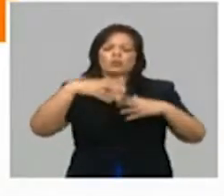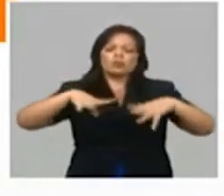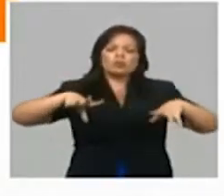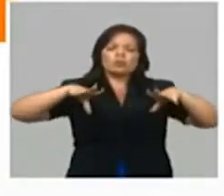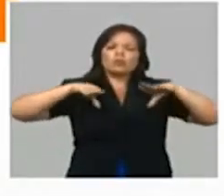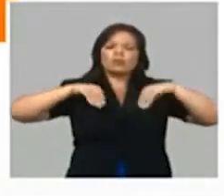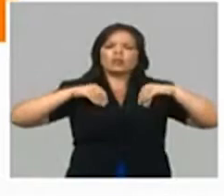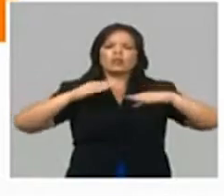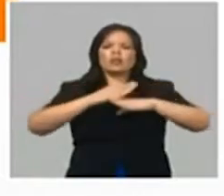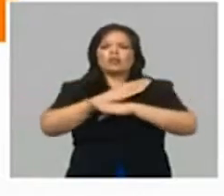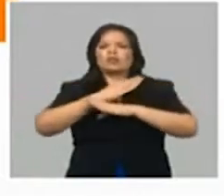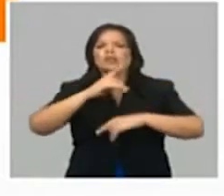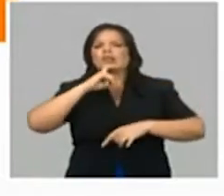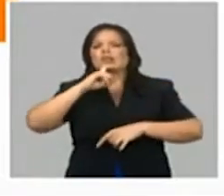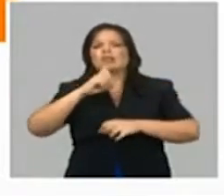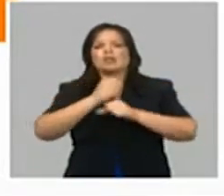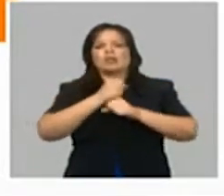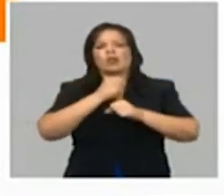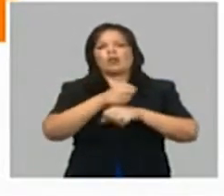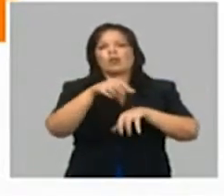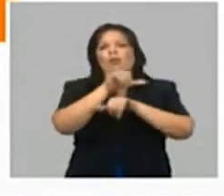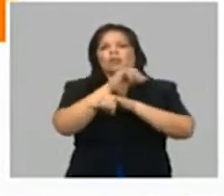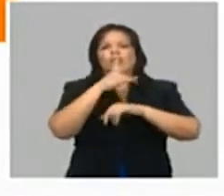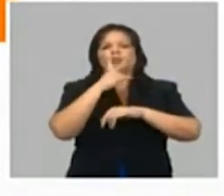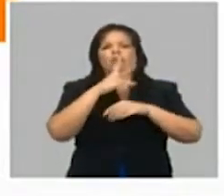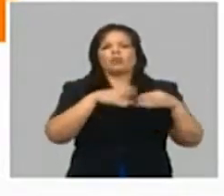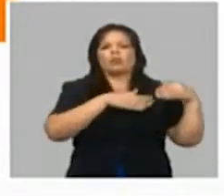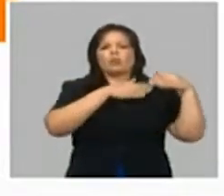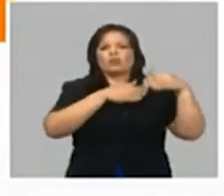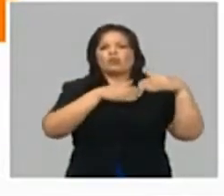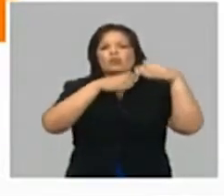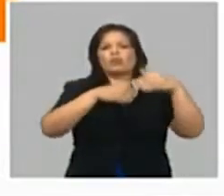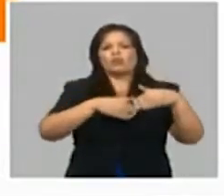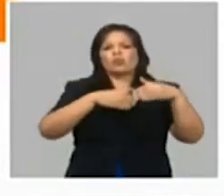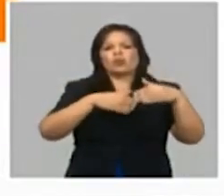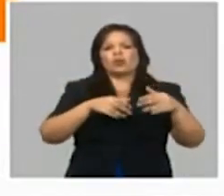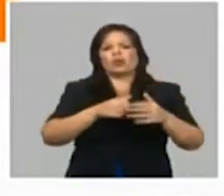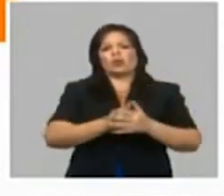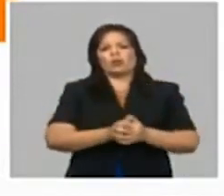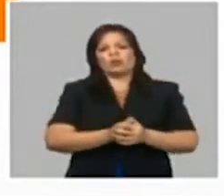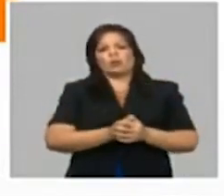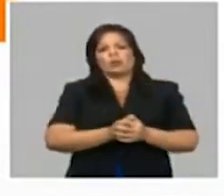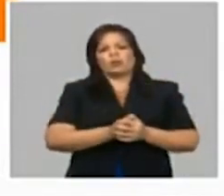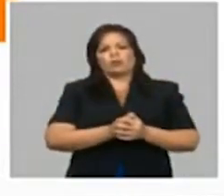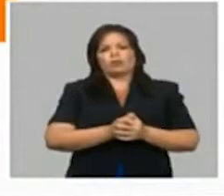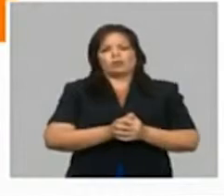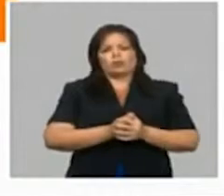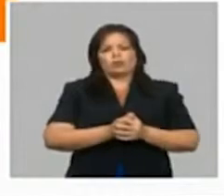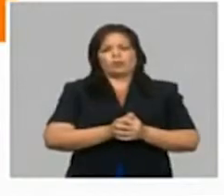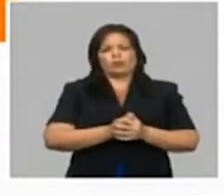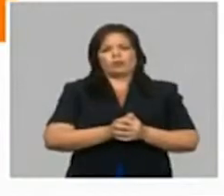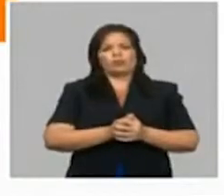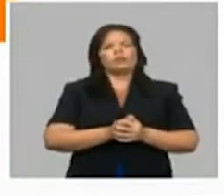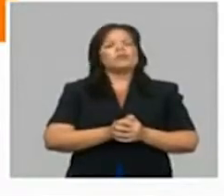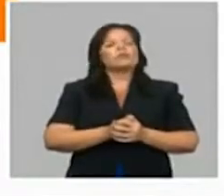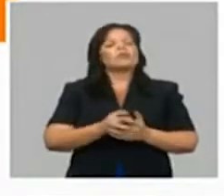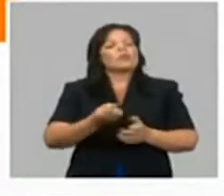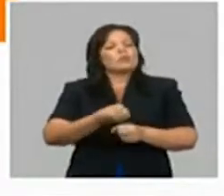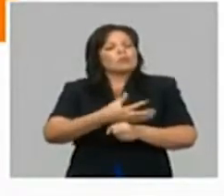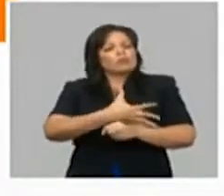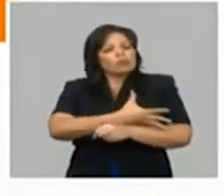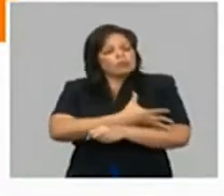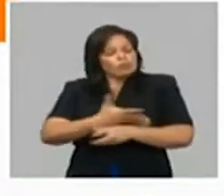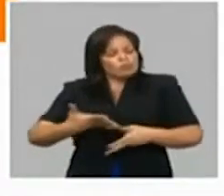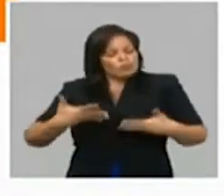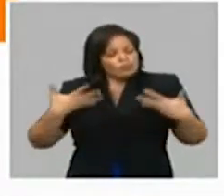complejos como la operación del crucero inglés MS Braemar y con mucho orgullo el recibimiento de la